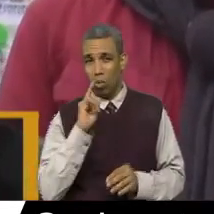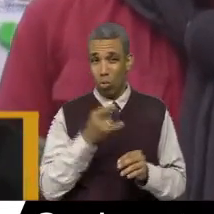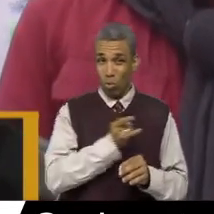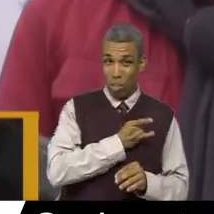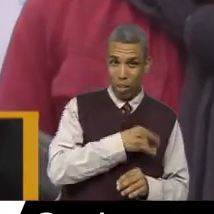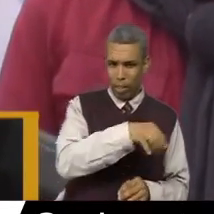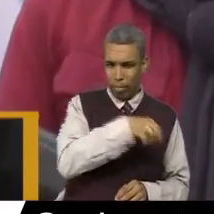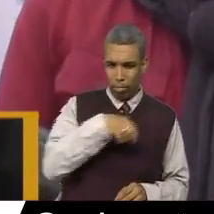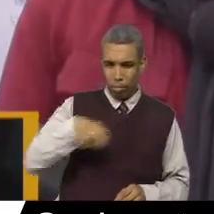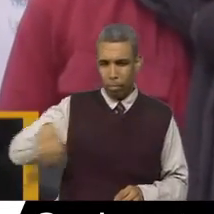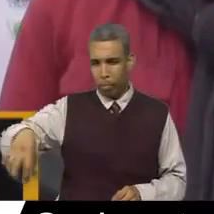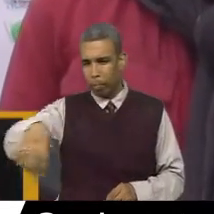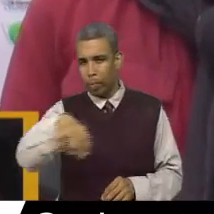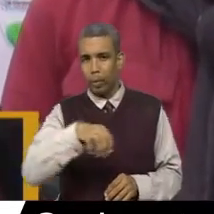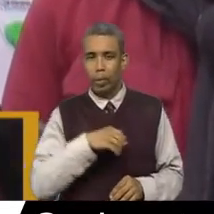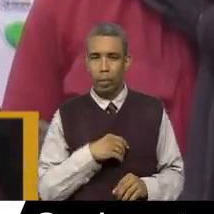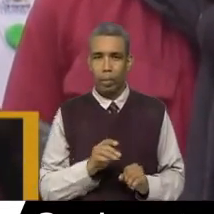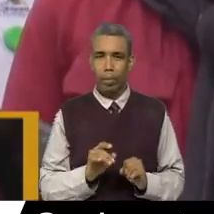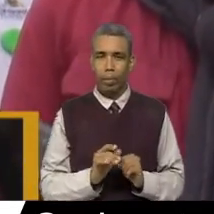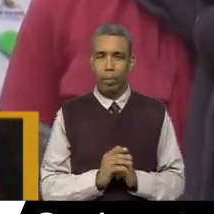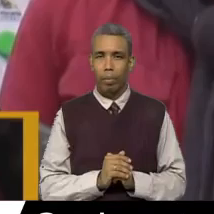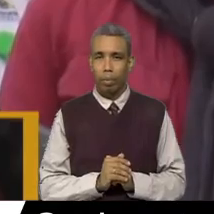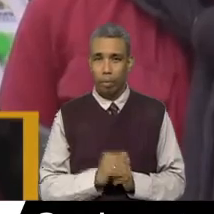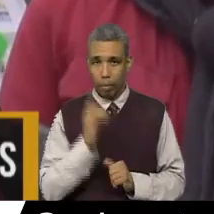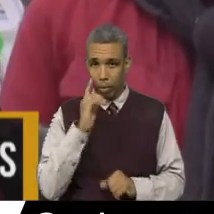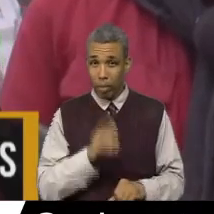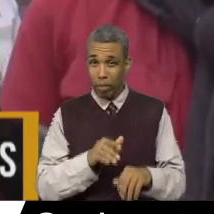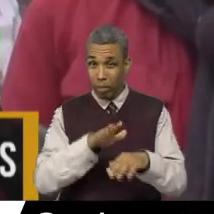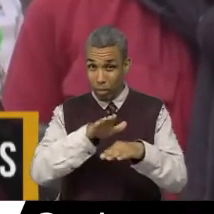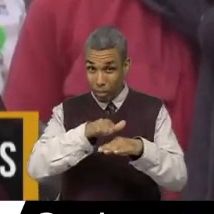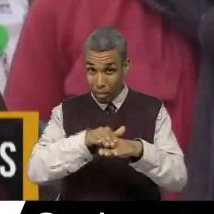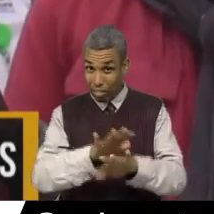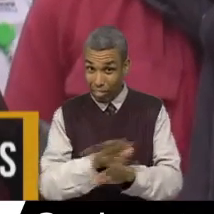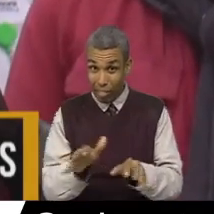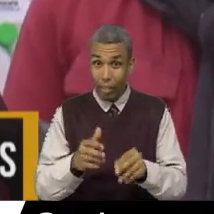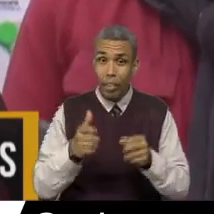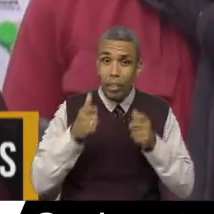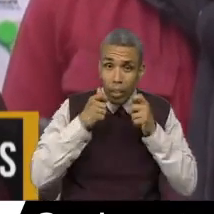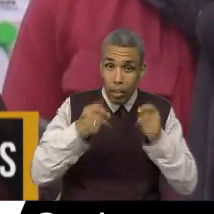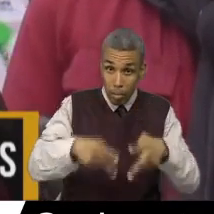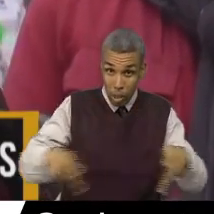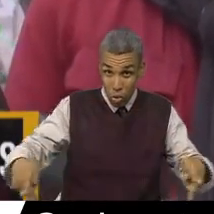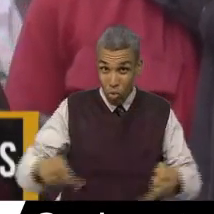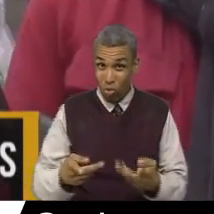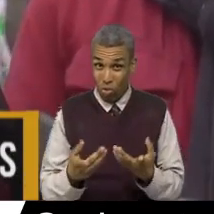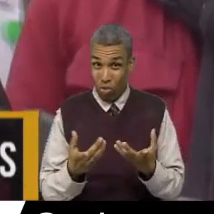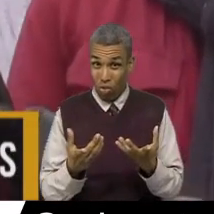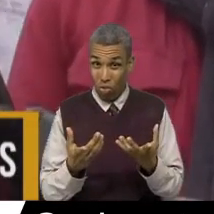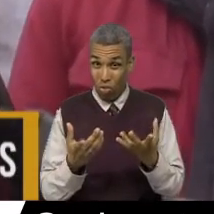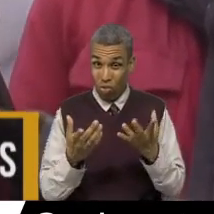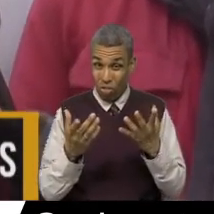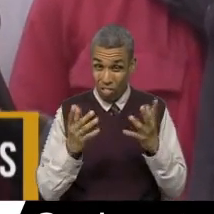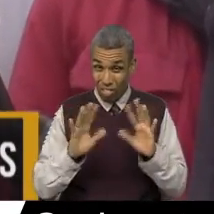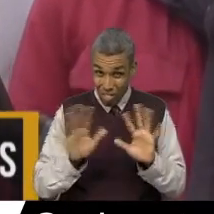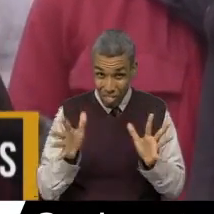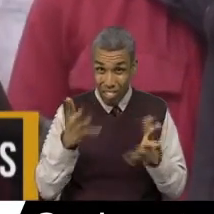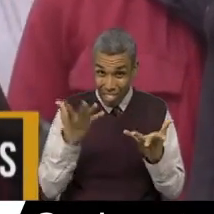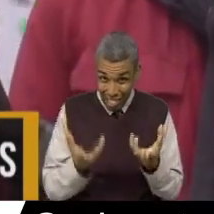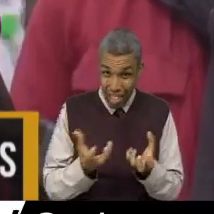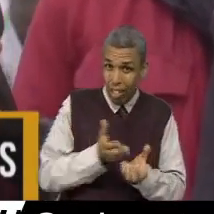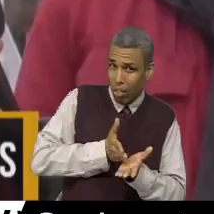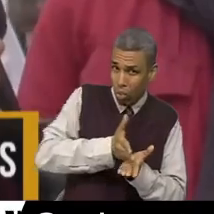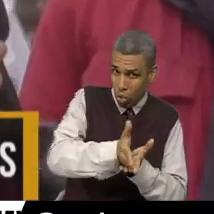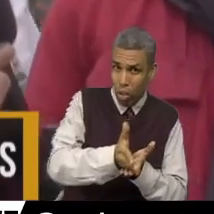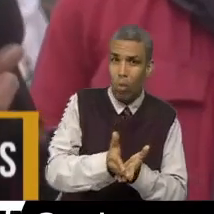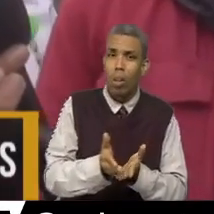los becados que escuchen, ellos ya están informados, queremos compartir ese rato tan